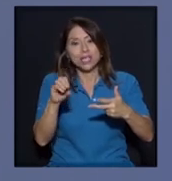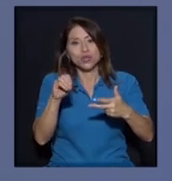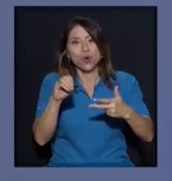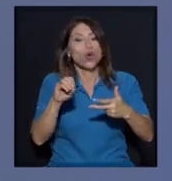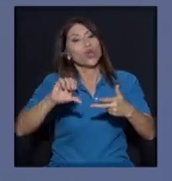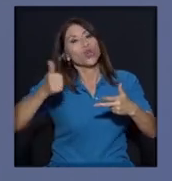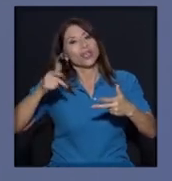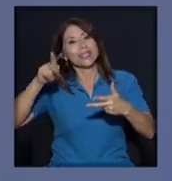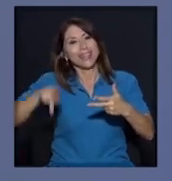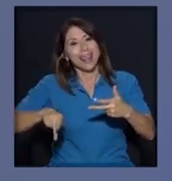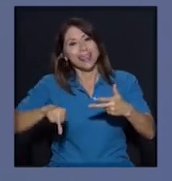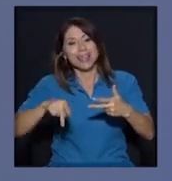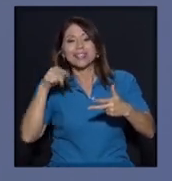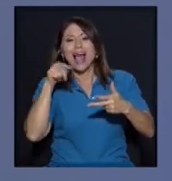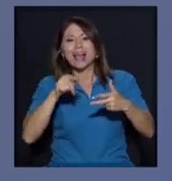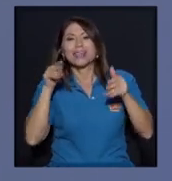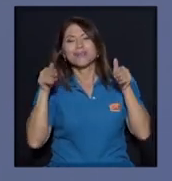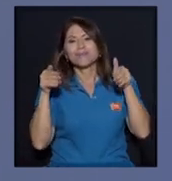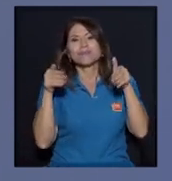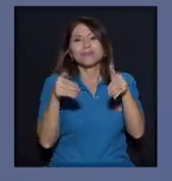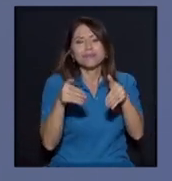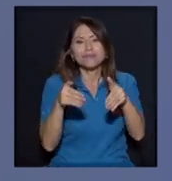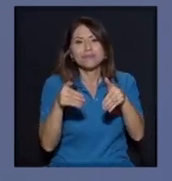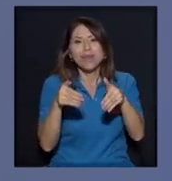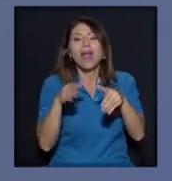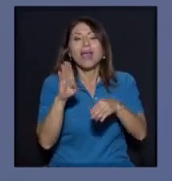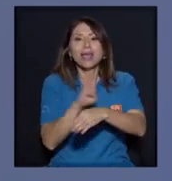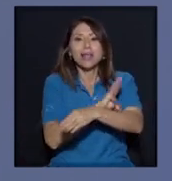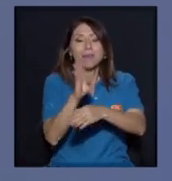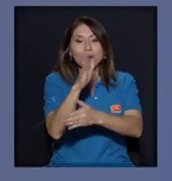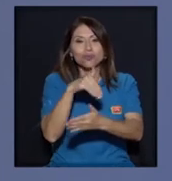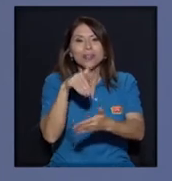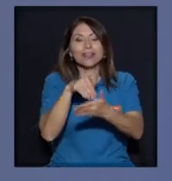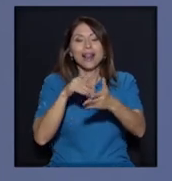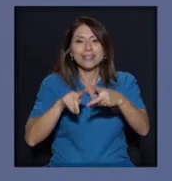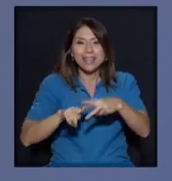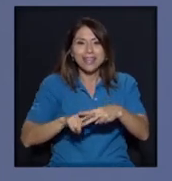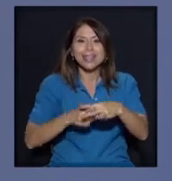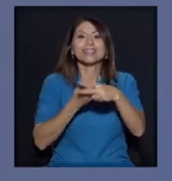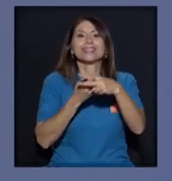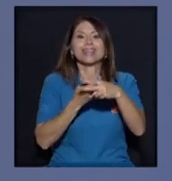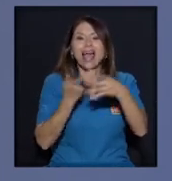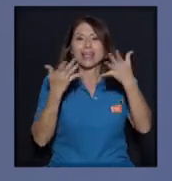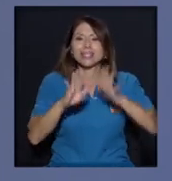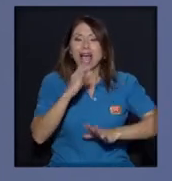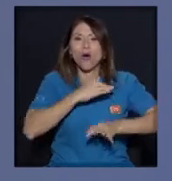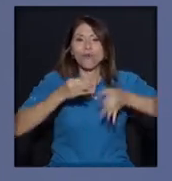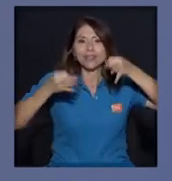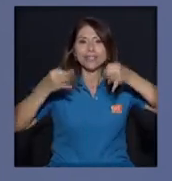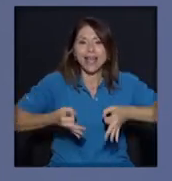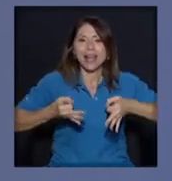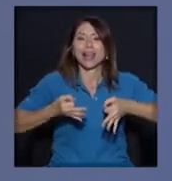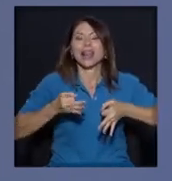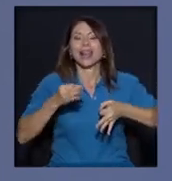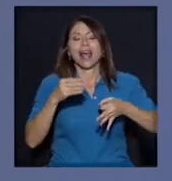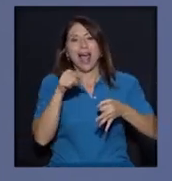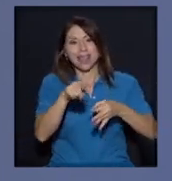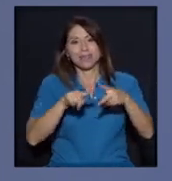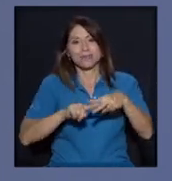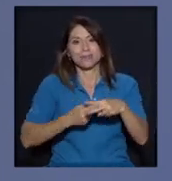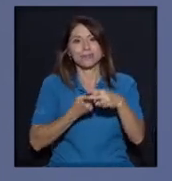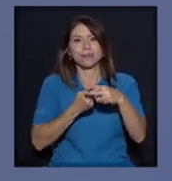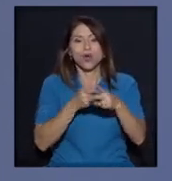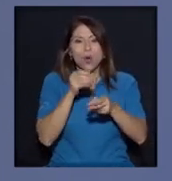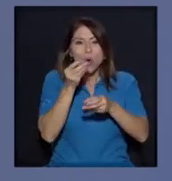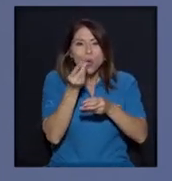se inicia dentro del Banco Central, ahora sí, y ya siendo oficiales las cuentas,